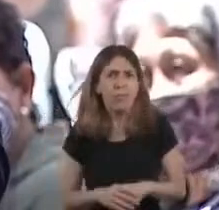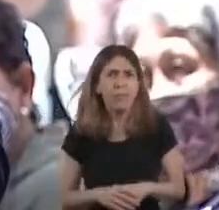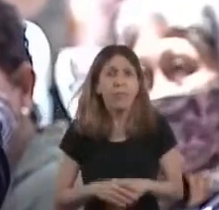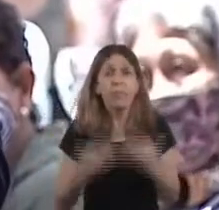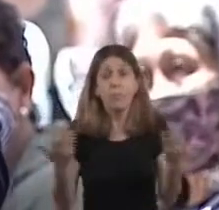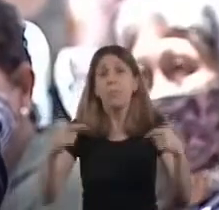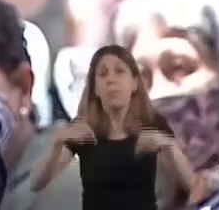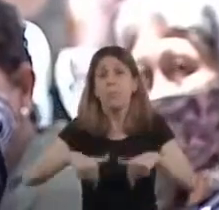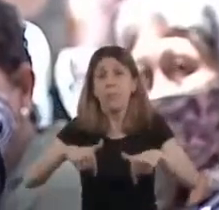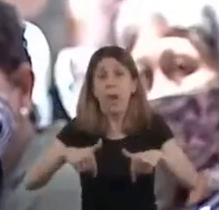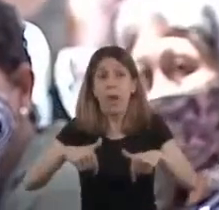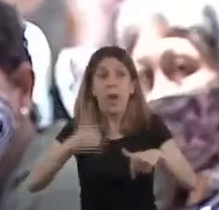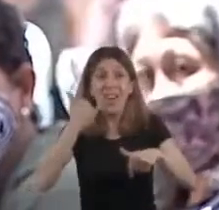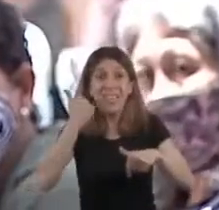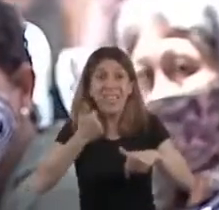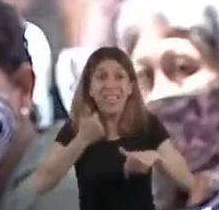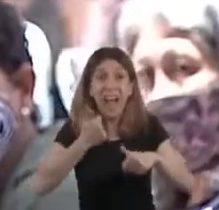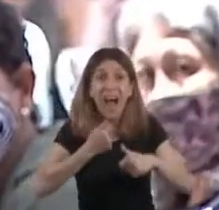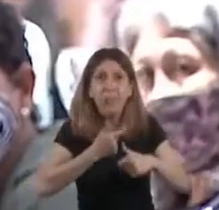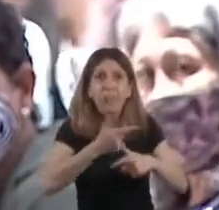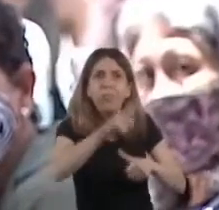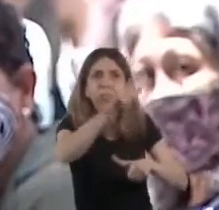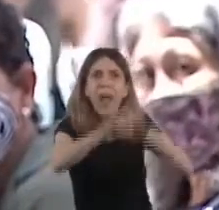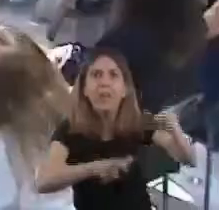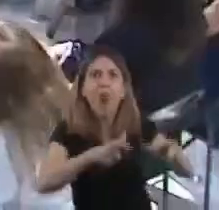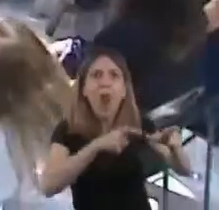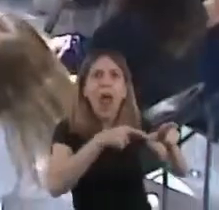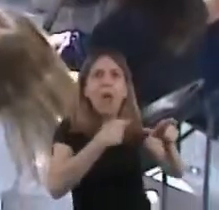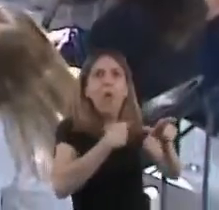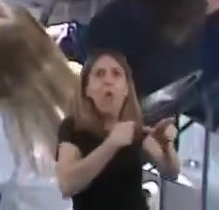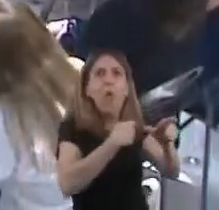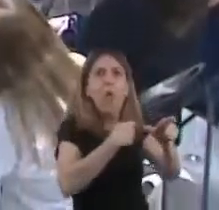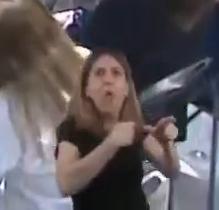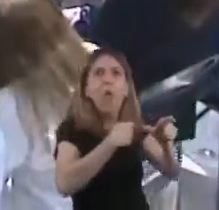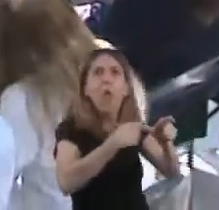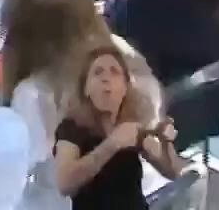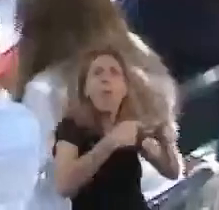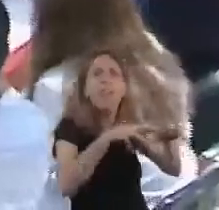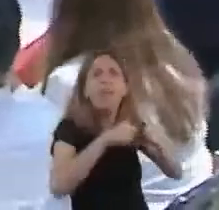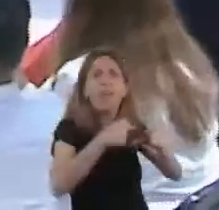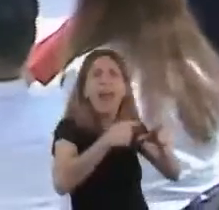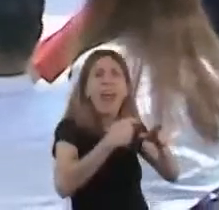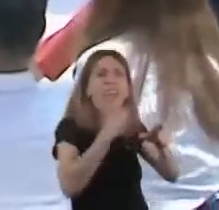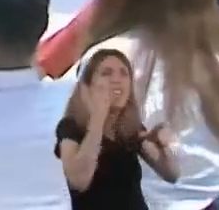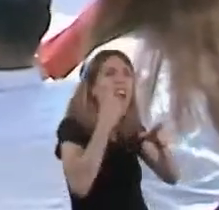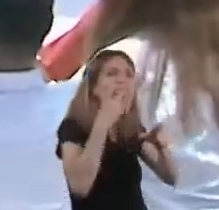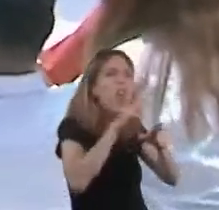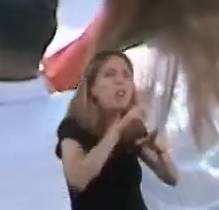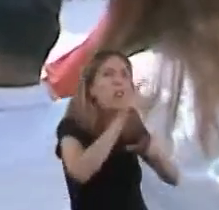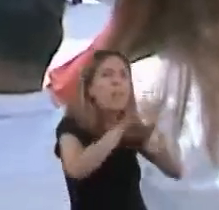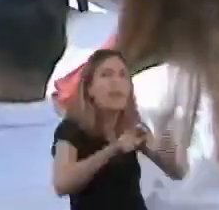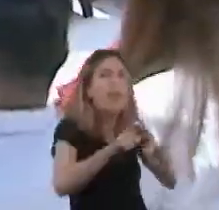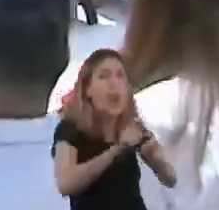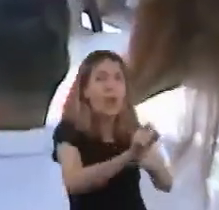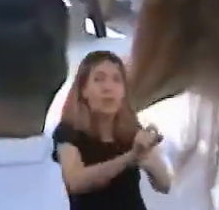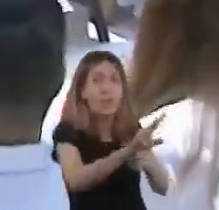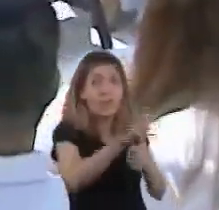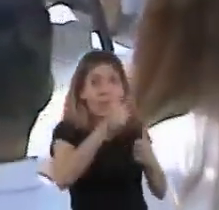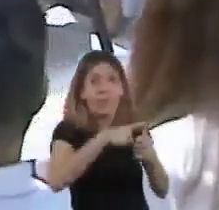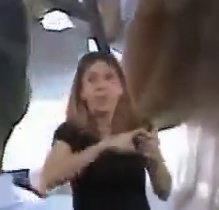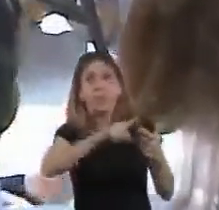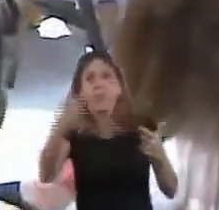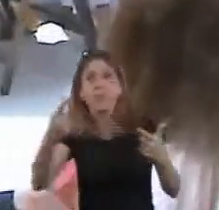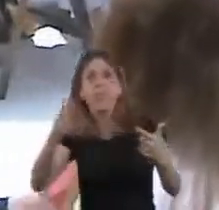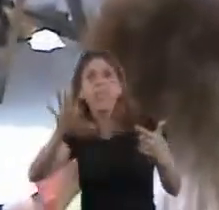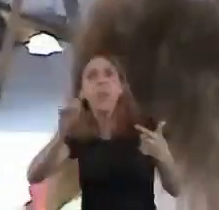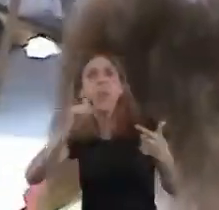Hoy estamos entregando la número 2000 de jubilación anticipada y la 50.000 de